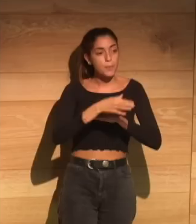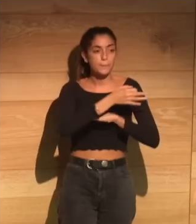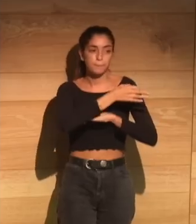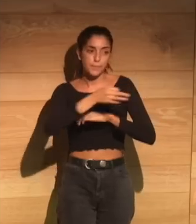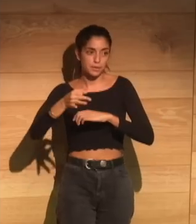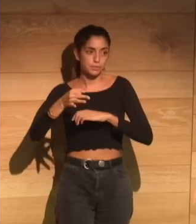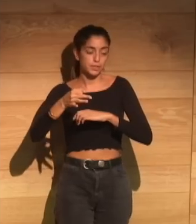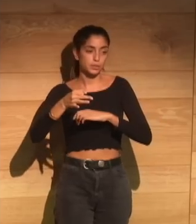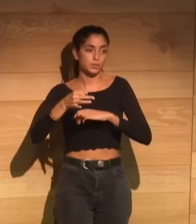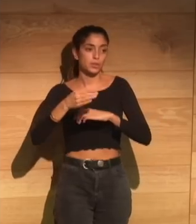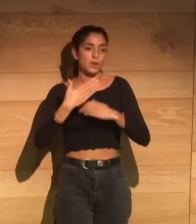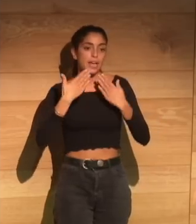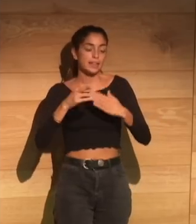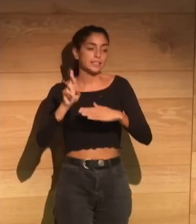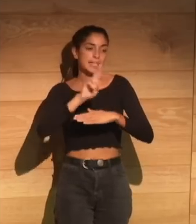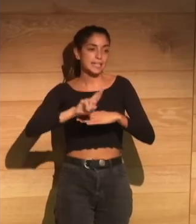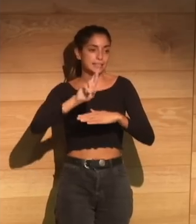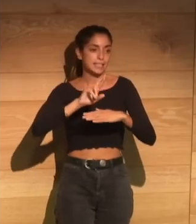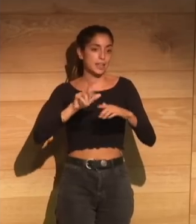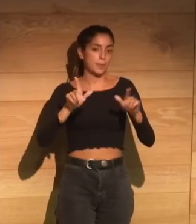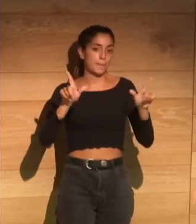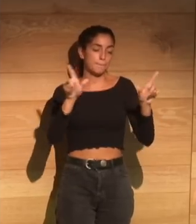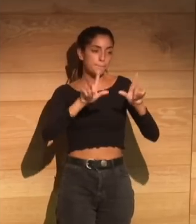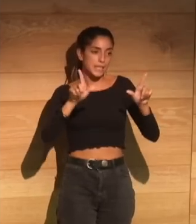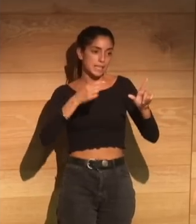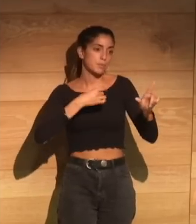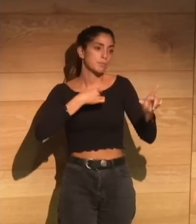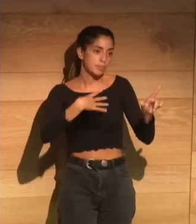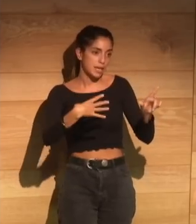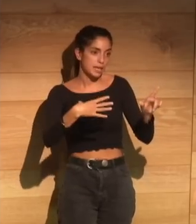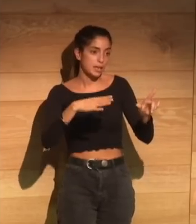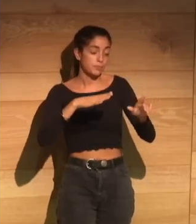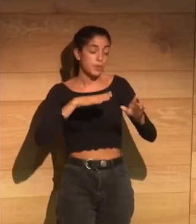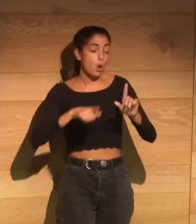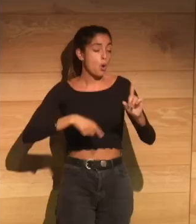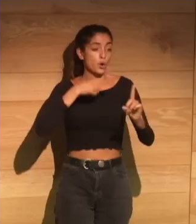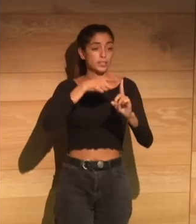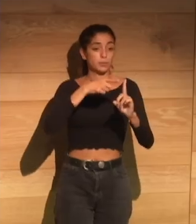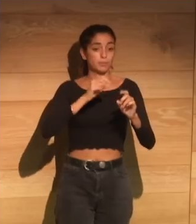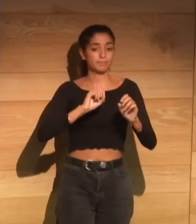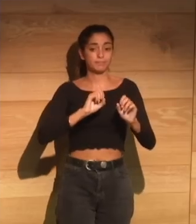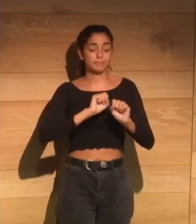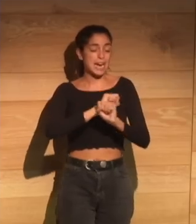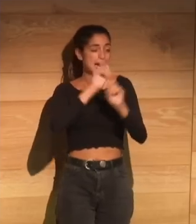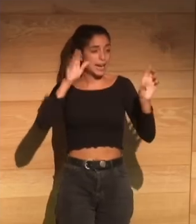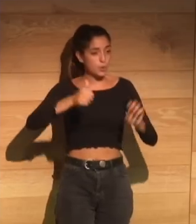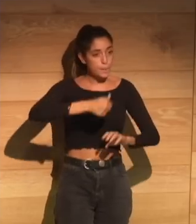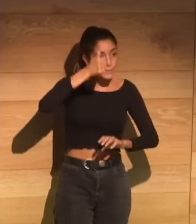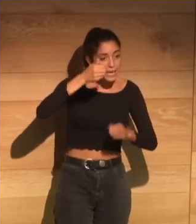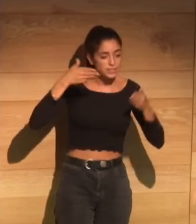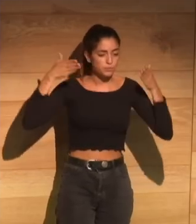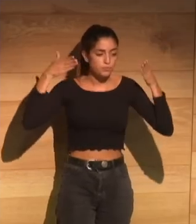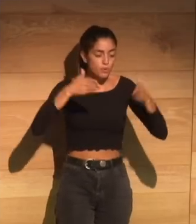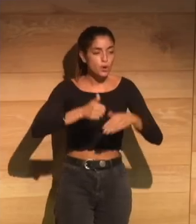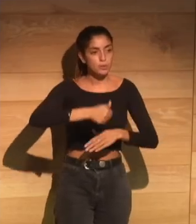esa retina, en esa pantalla blanca, vale, para tener una mejor definición, un mejor enfoque.